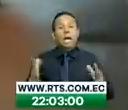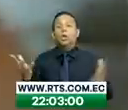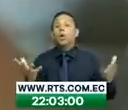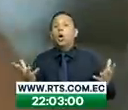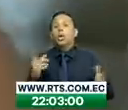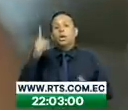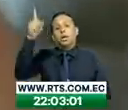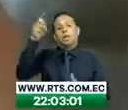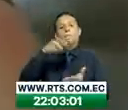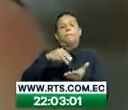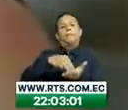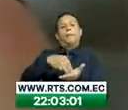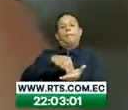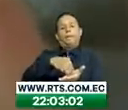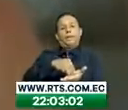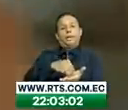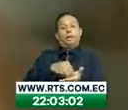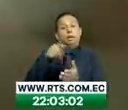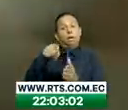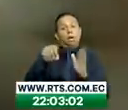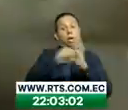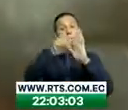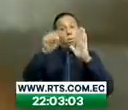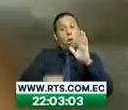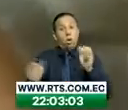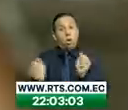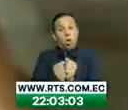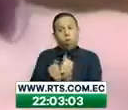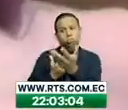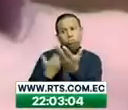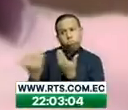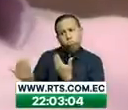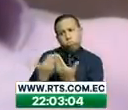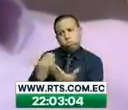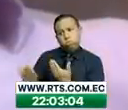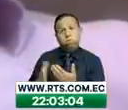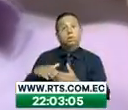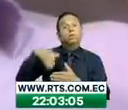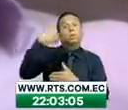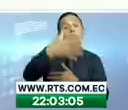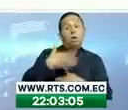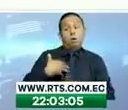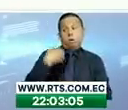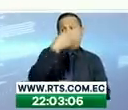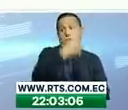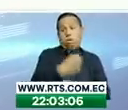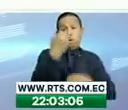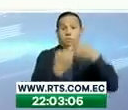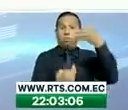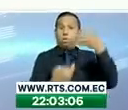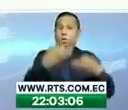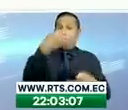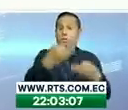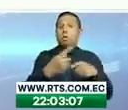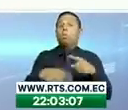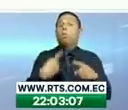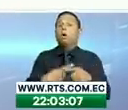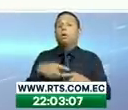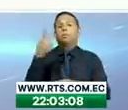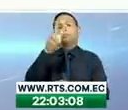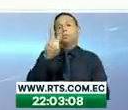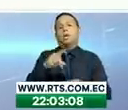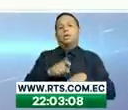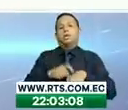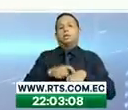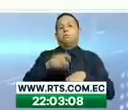en donde junto a su abogado prepara la defensa para lo que será la audiencia de formulación de cargos que fue convocada para el próximo viernes a las